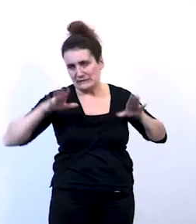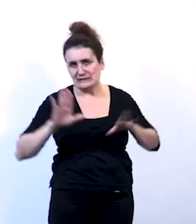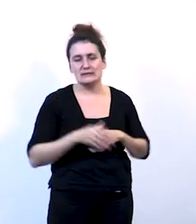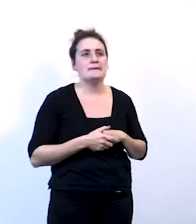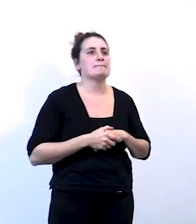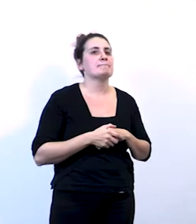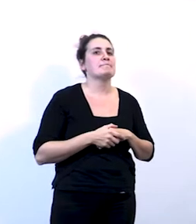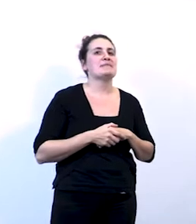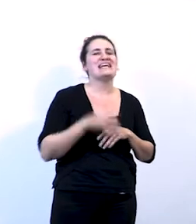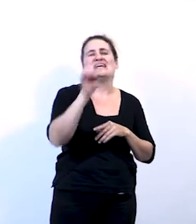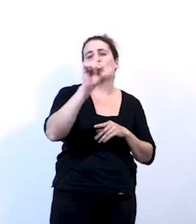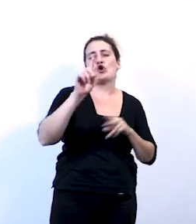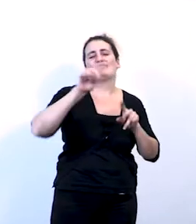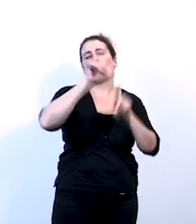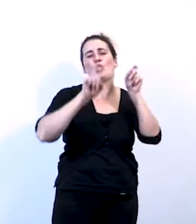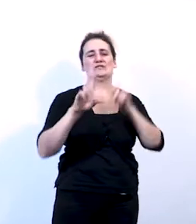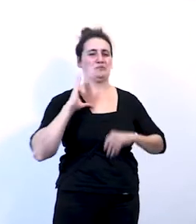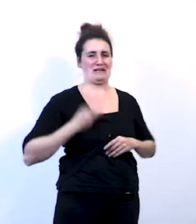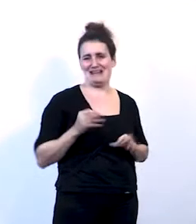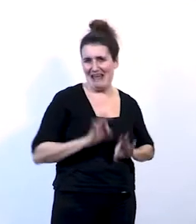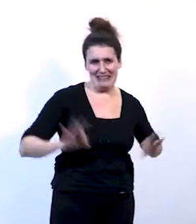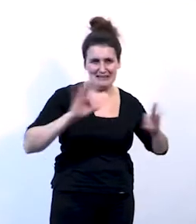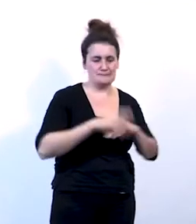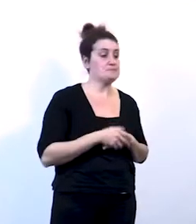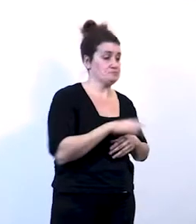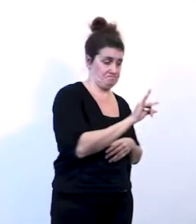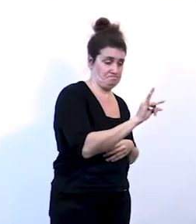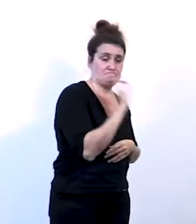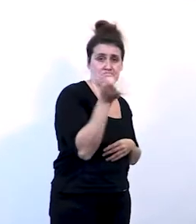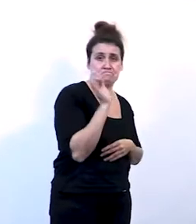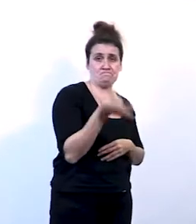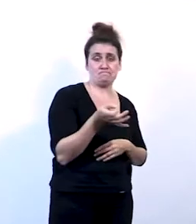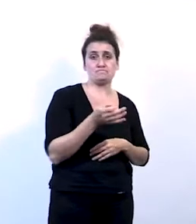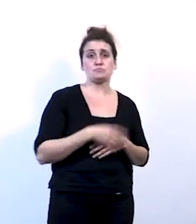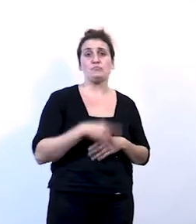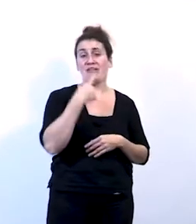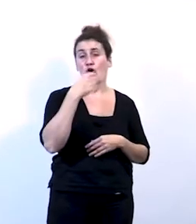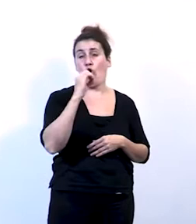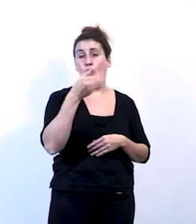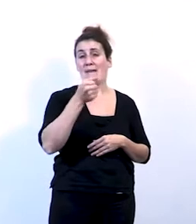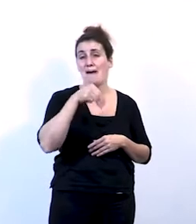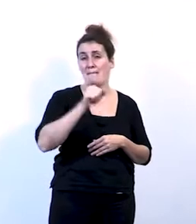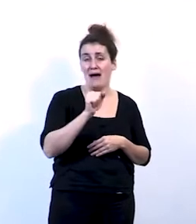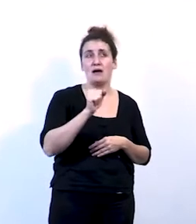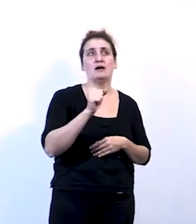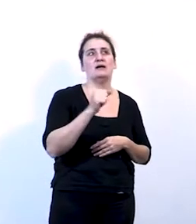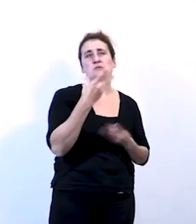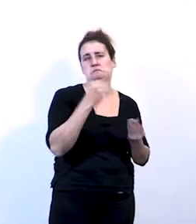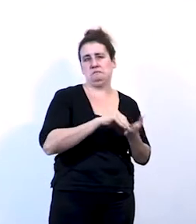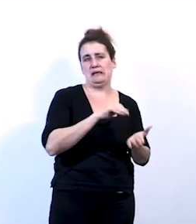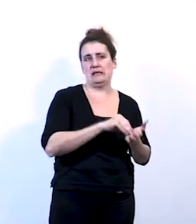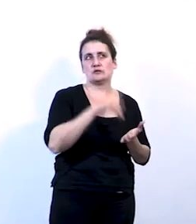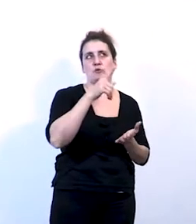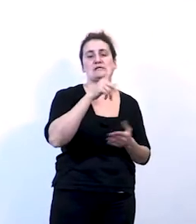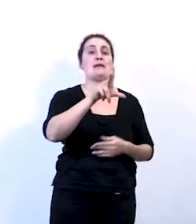no la cuestión palestina. Sí, desde luego, cuando mencionas a Obama, en muchos casos es el